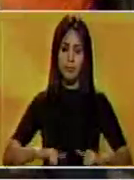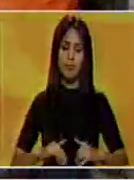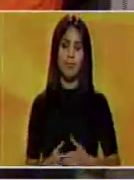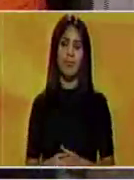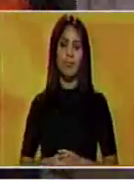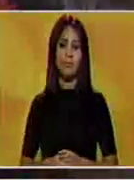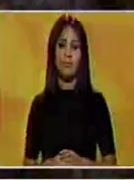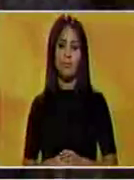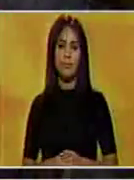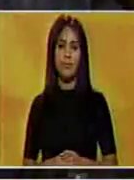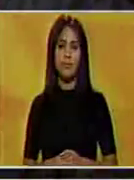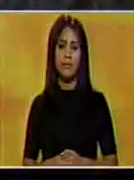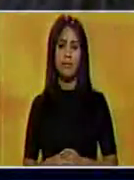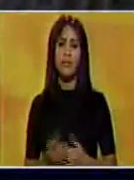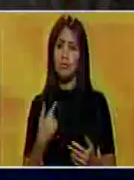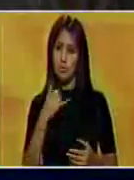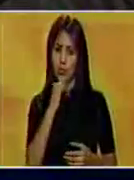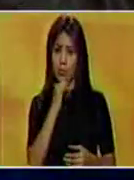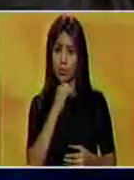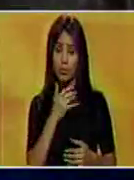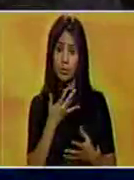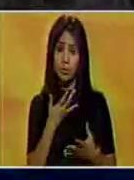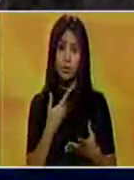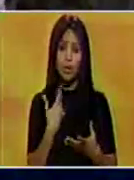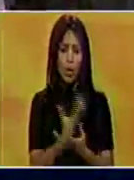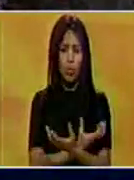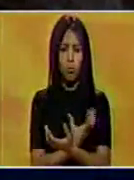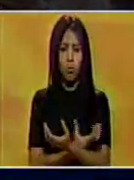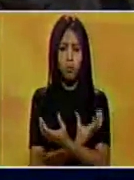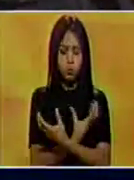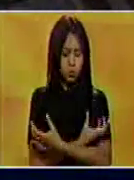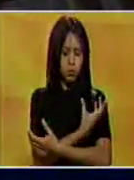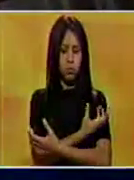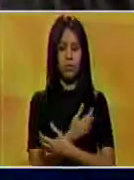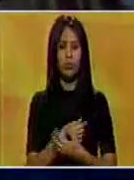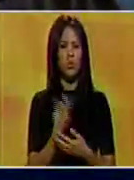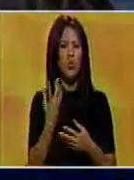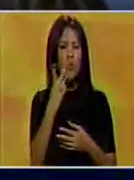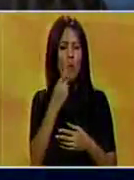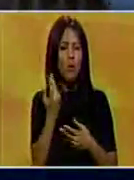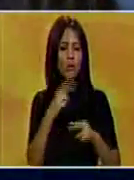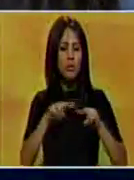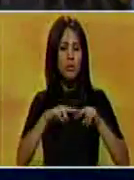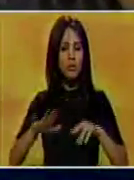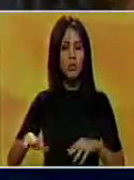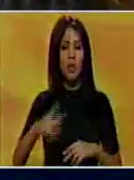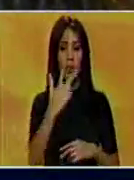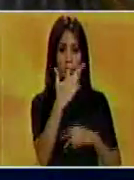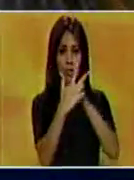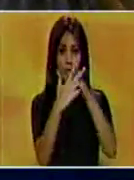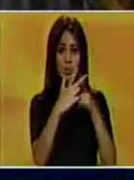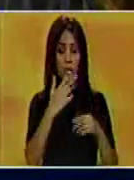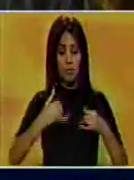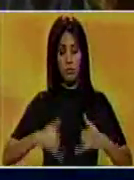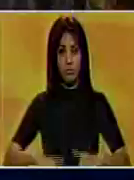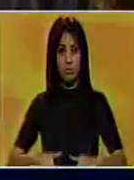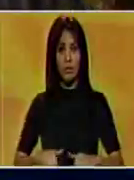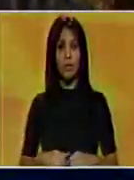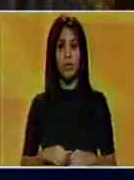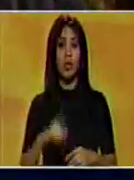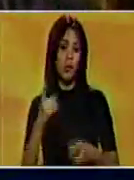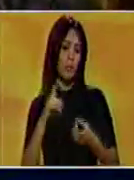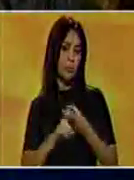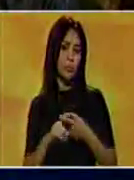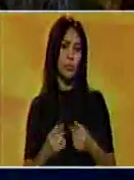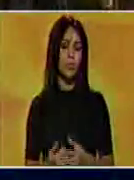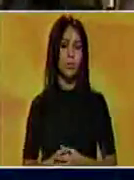lo ocurrido. Están estables todos, lo que tienen son quemaduras nada más. ¿Cuántos niños fueron? Son tres niños y mi esposo. Son